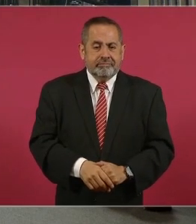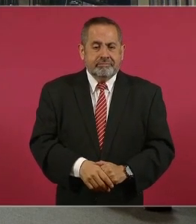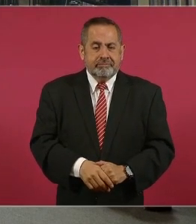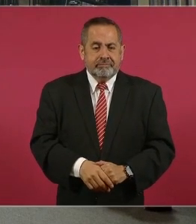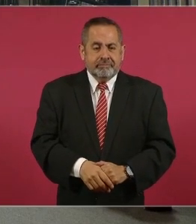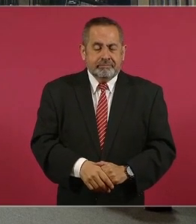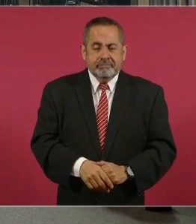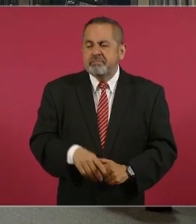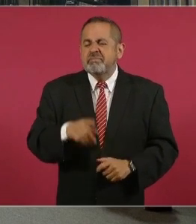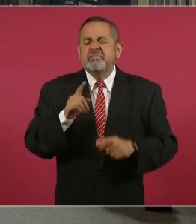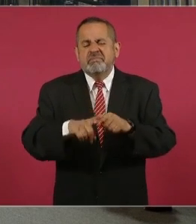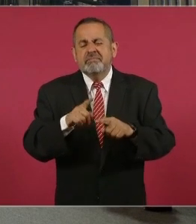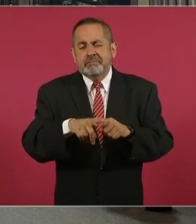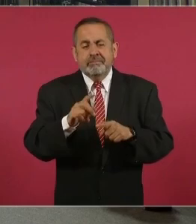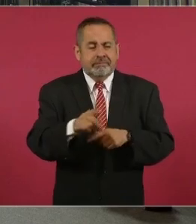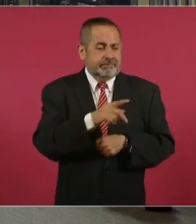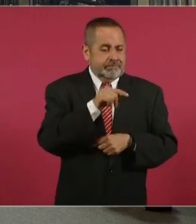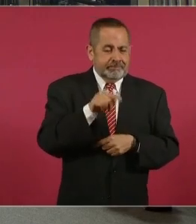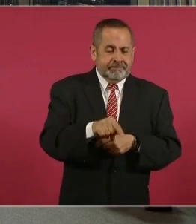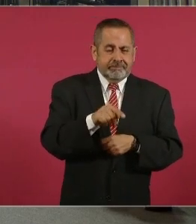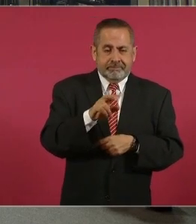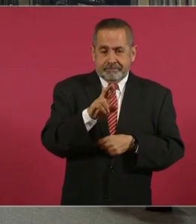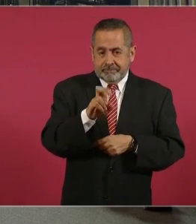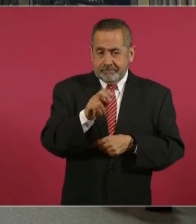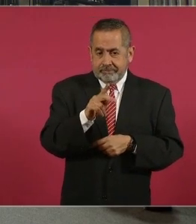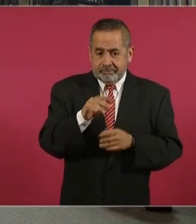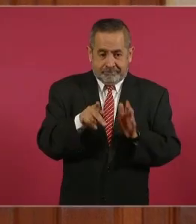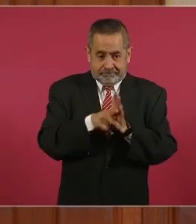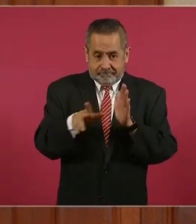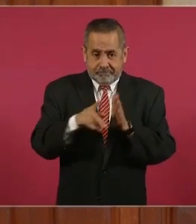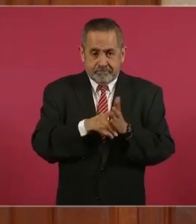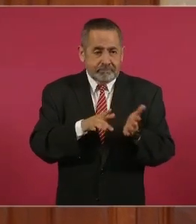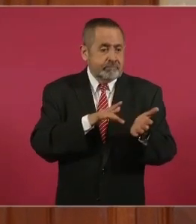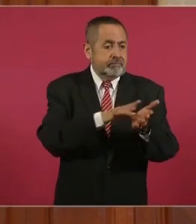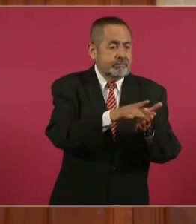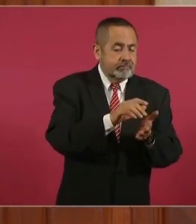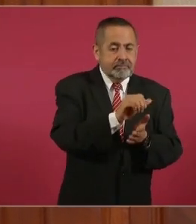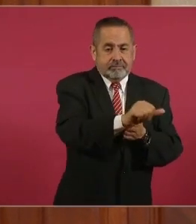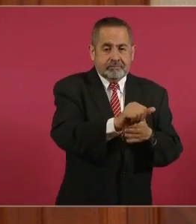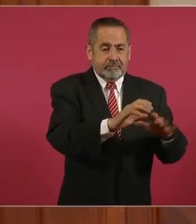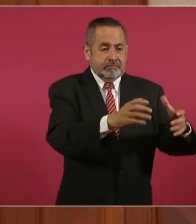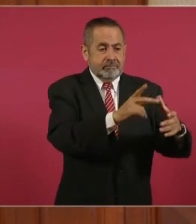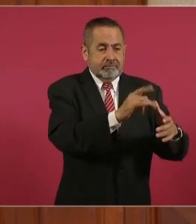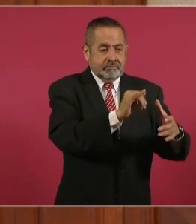De sí, de los priistas, panistas de Nuevo León o de Samuel.